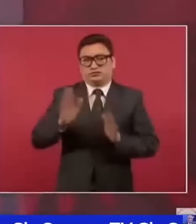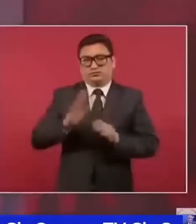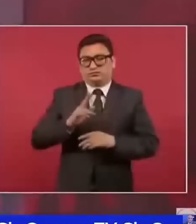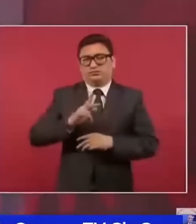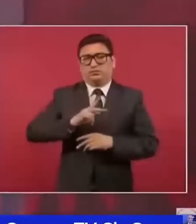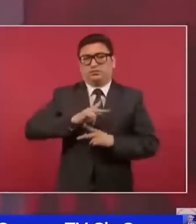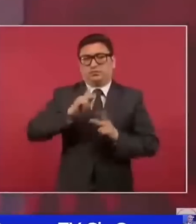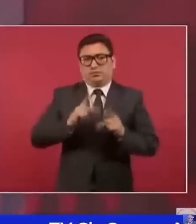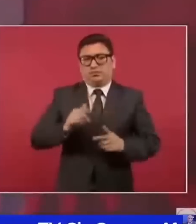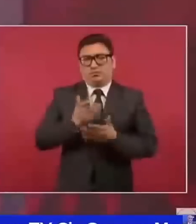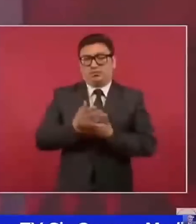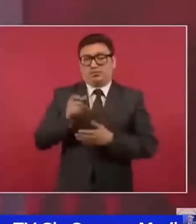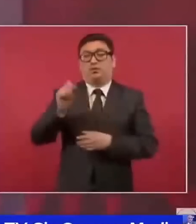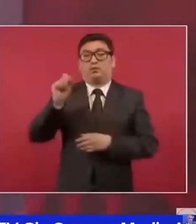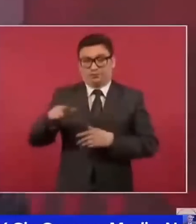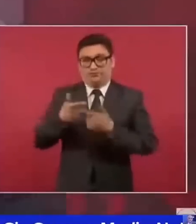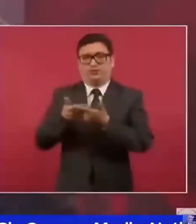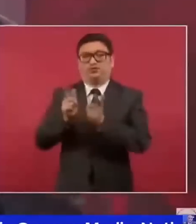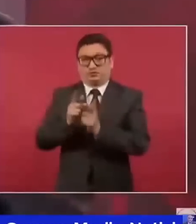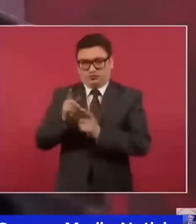también del mismo grupo,